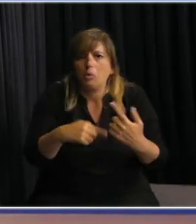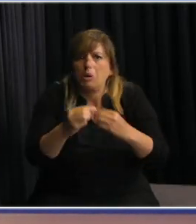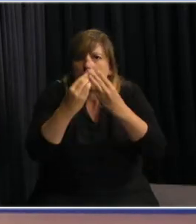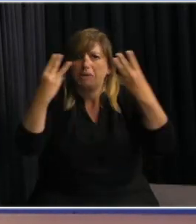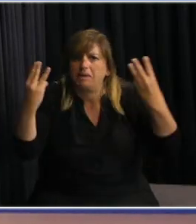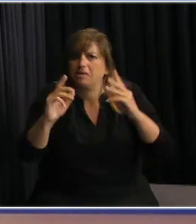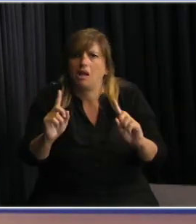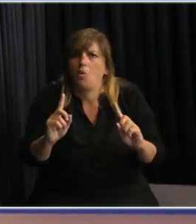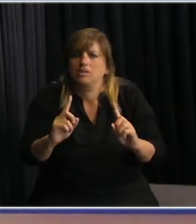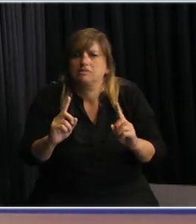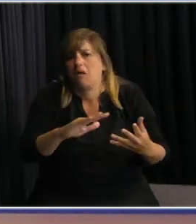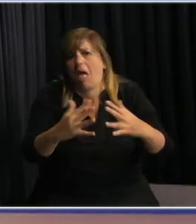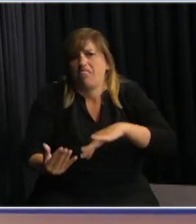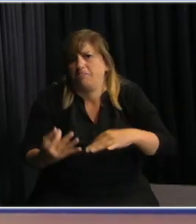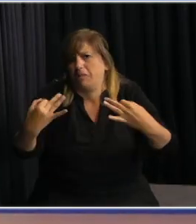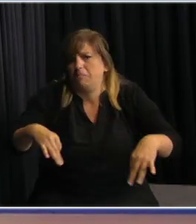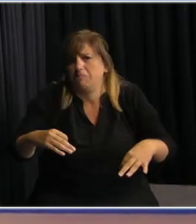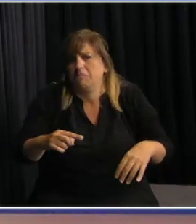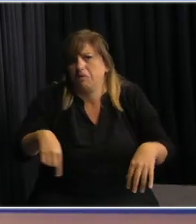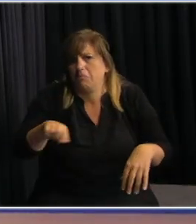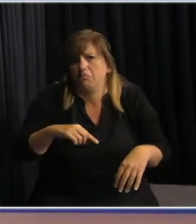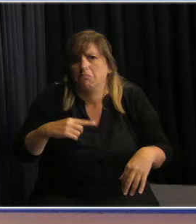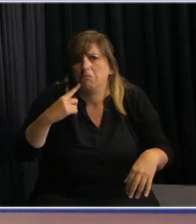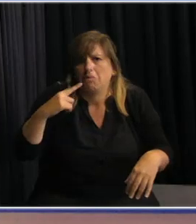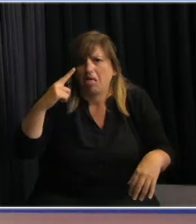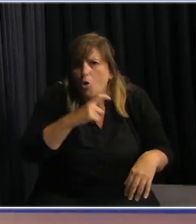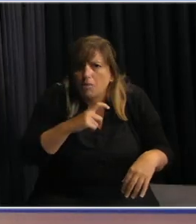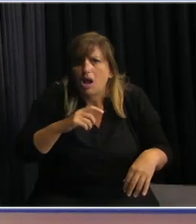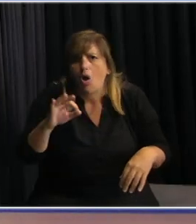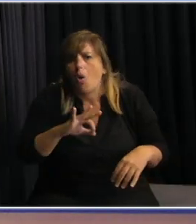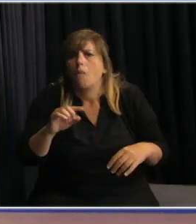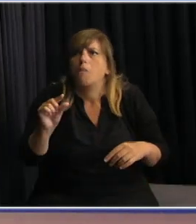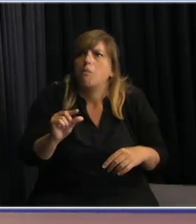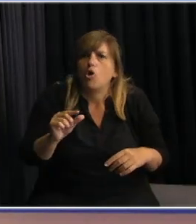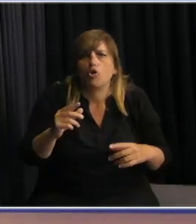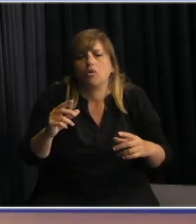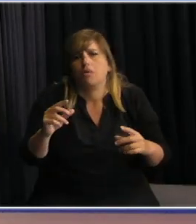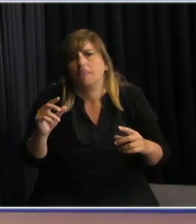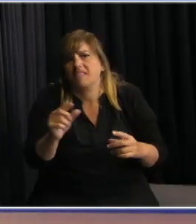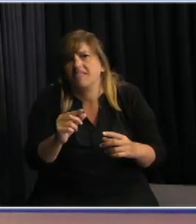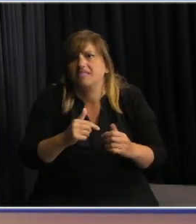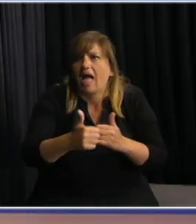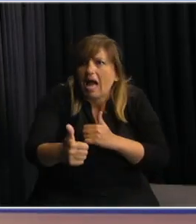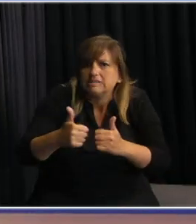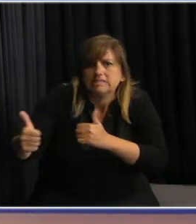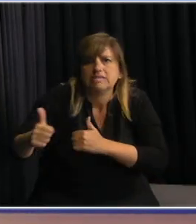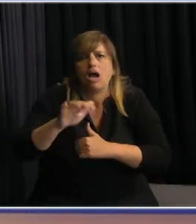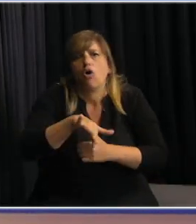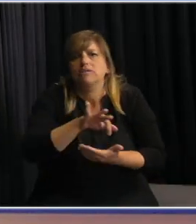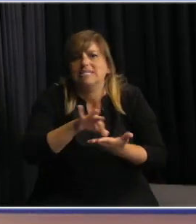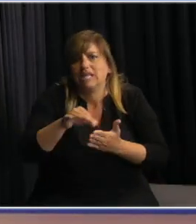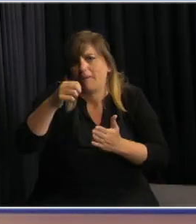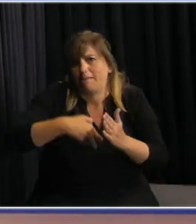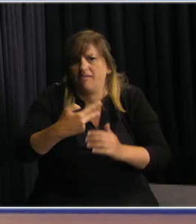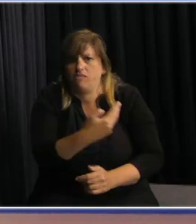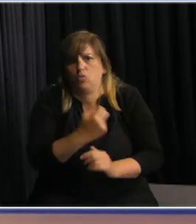y genérica no debería de haber mayores complicaciones debido al tamaño, a las distancias y al sistema de vacunación que tiene